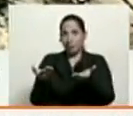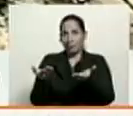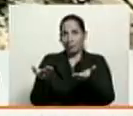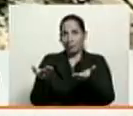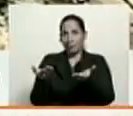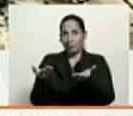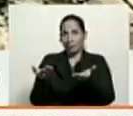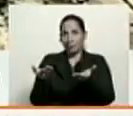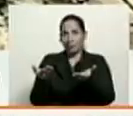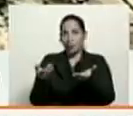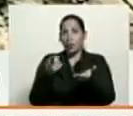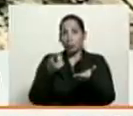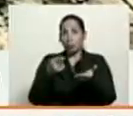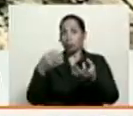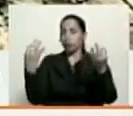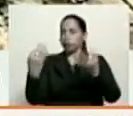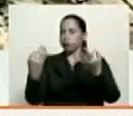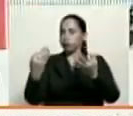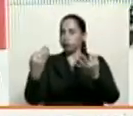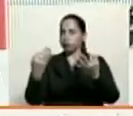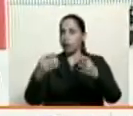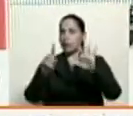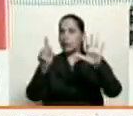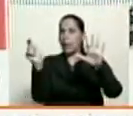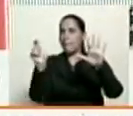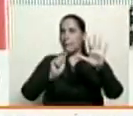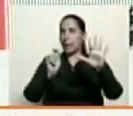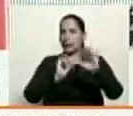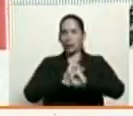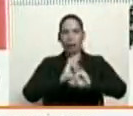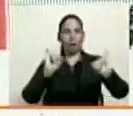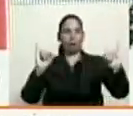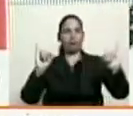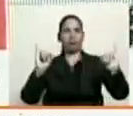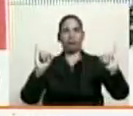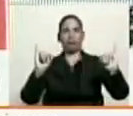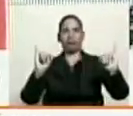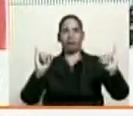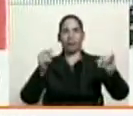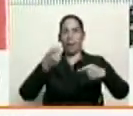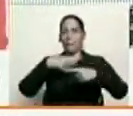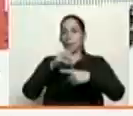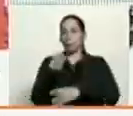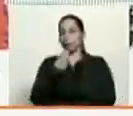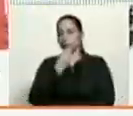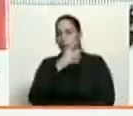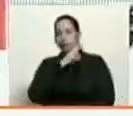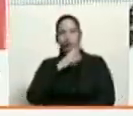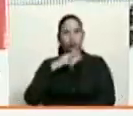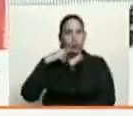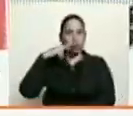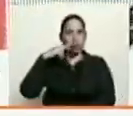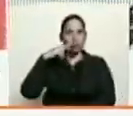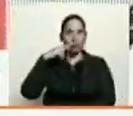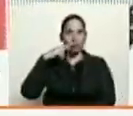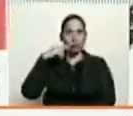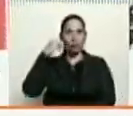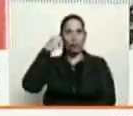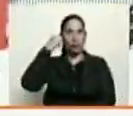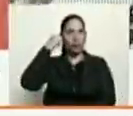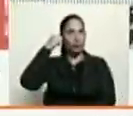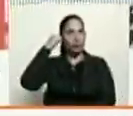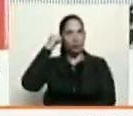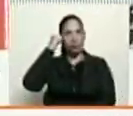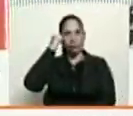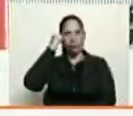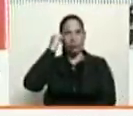Esa yuca es calidad, usted la siembra ahorita y en 6 meses usted está de primera, 6 meses nada más. Y después que la mata yuca